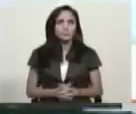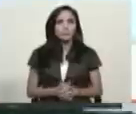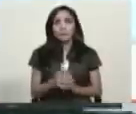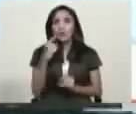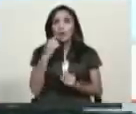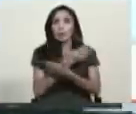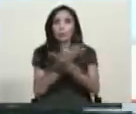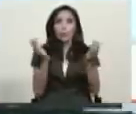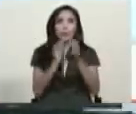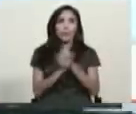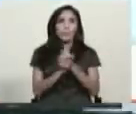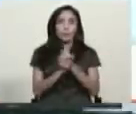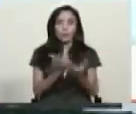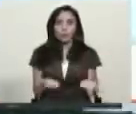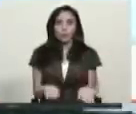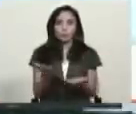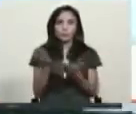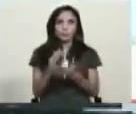compañero